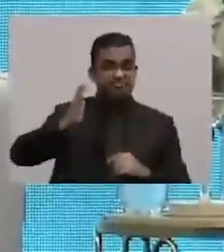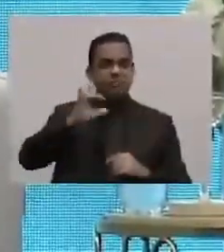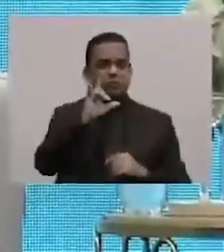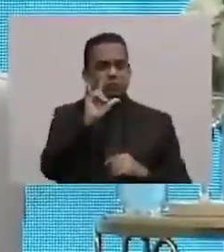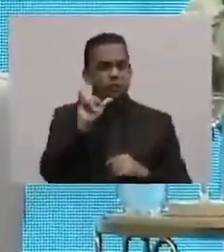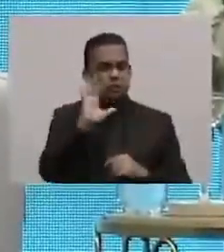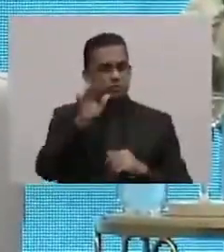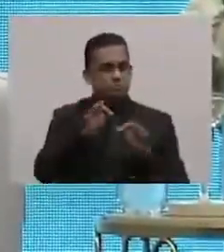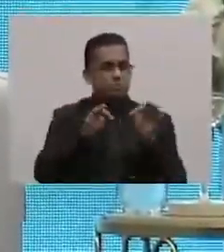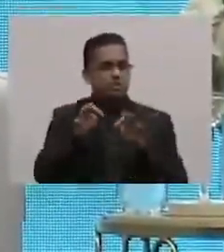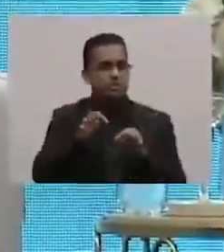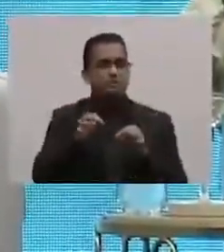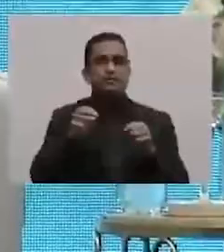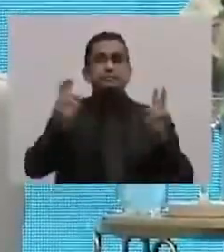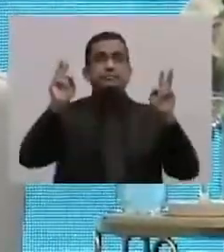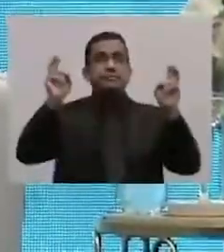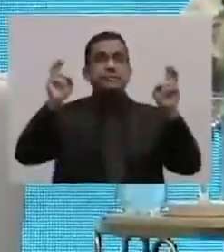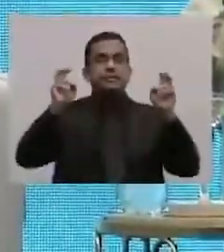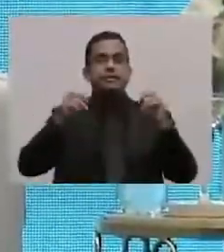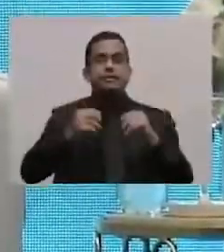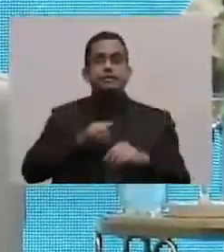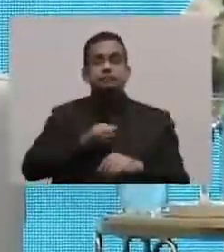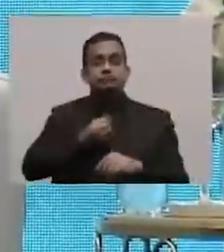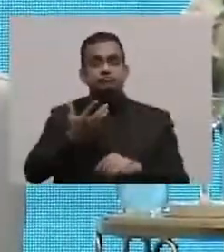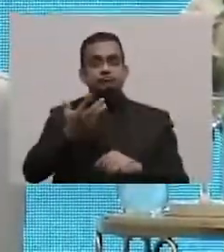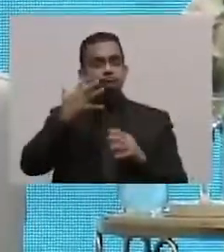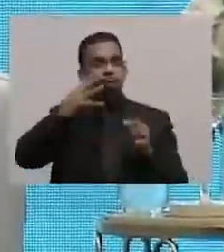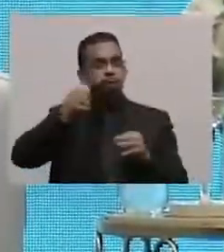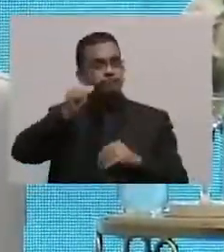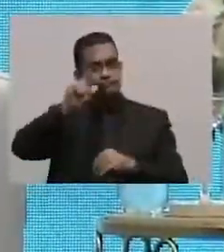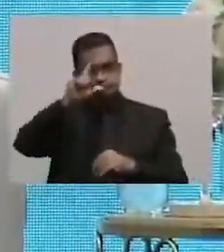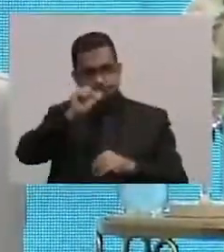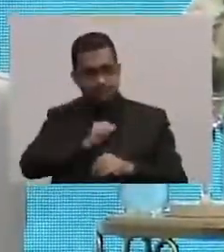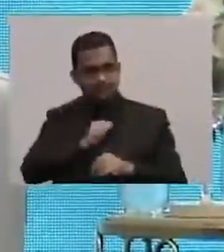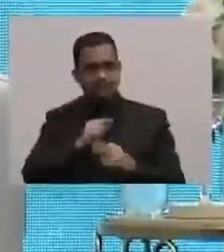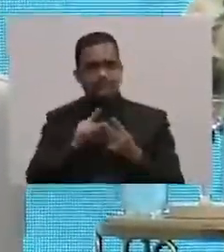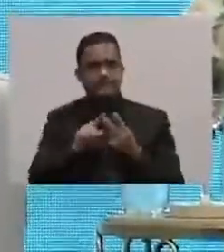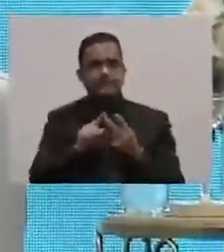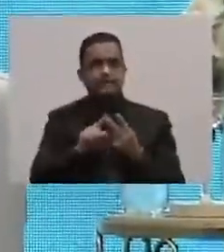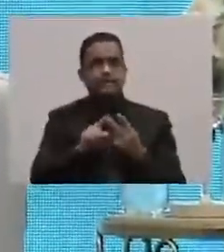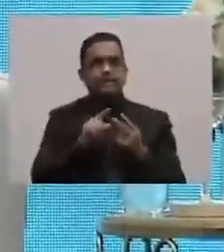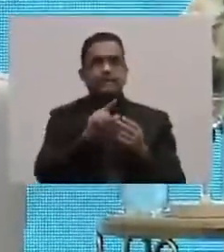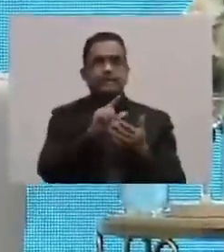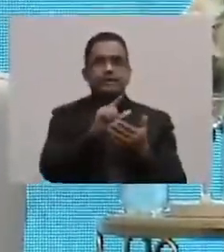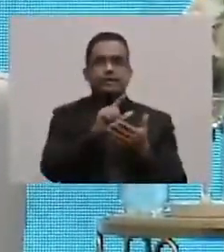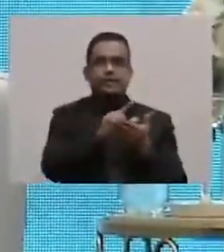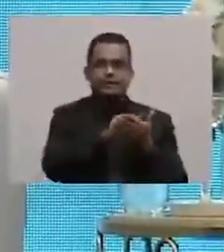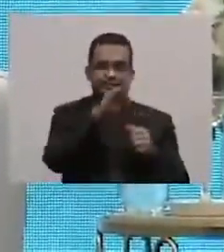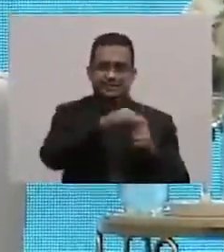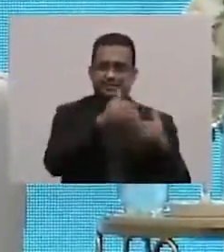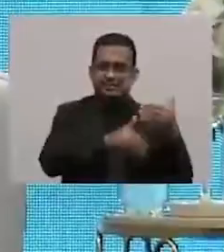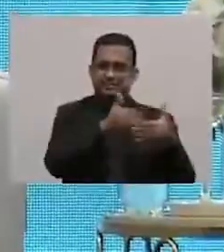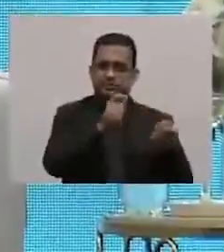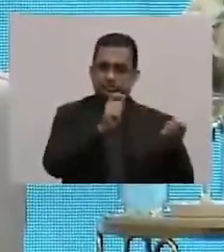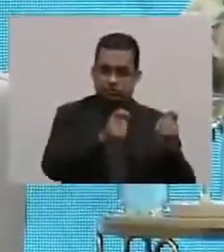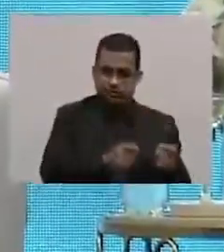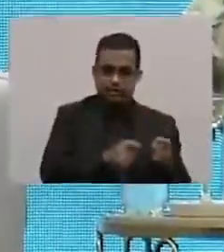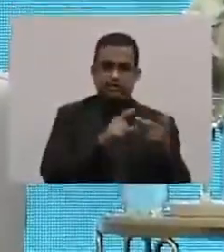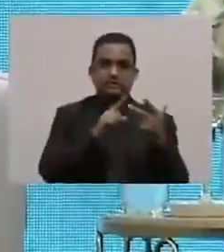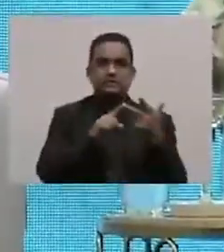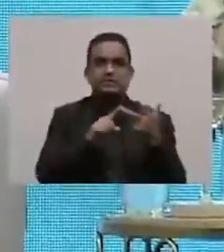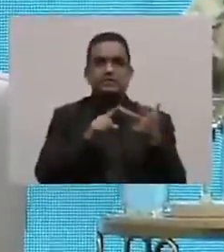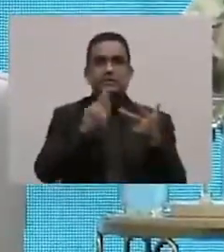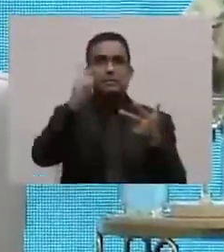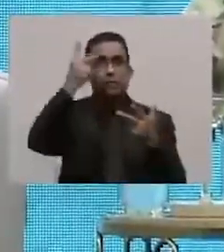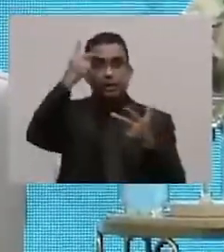mañana, titulado Libertad de Expresión, Reforma Electoral y Debate Político. Cada panelista tendrá una participación